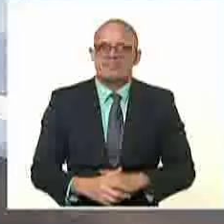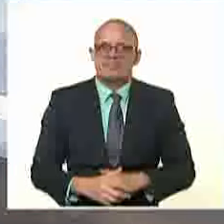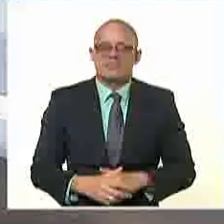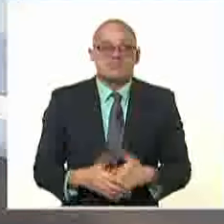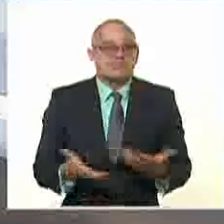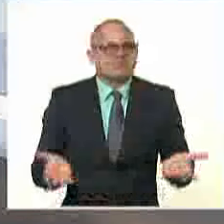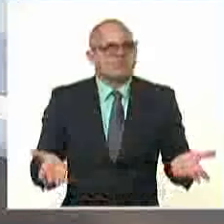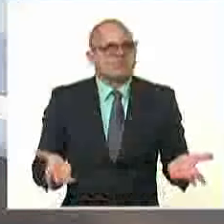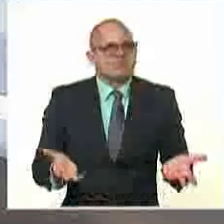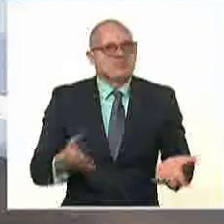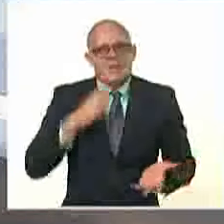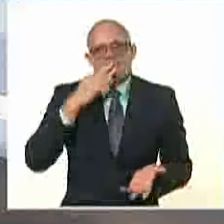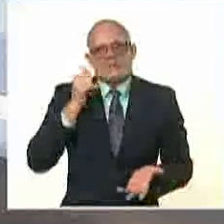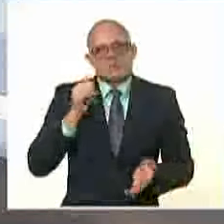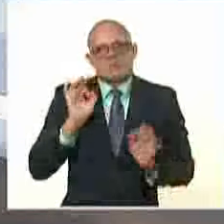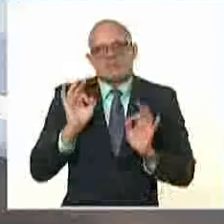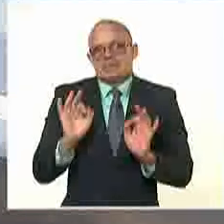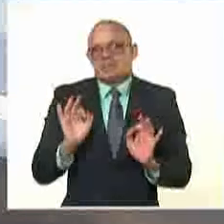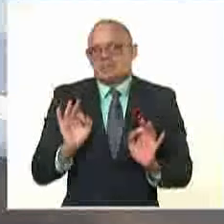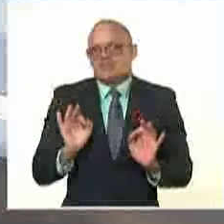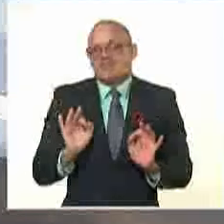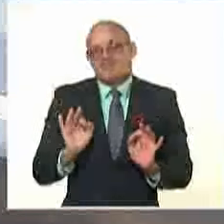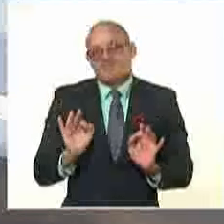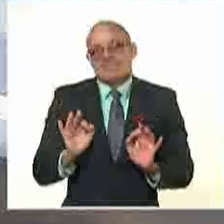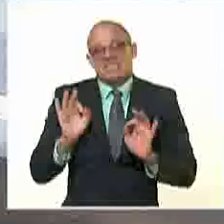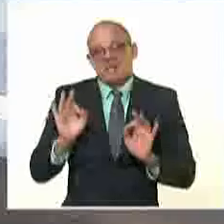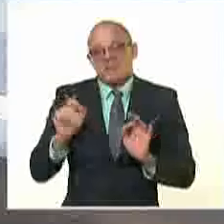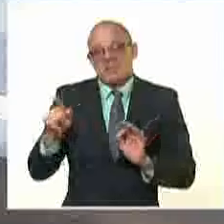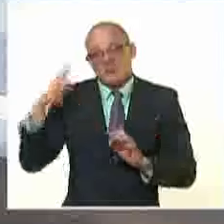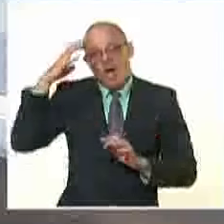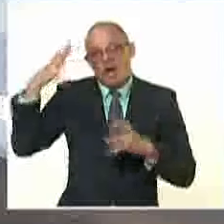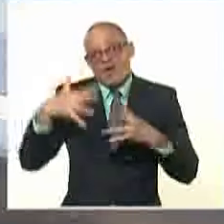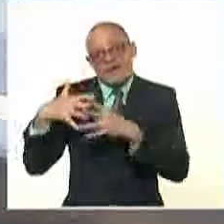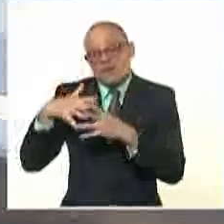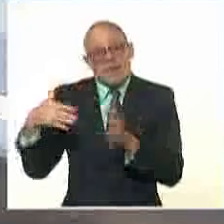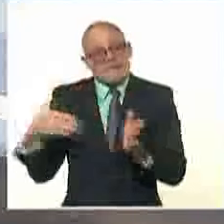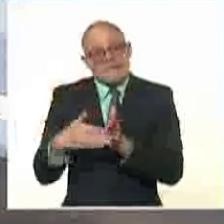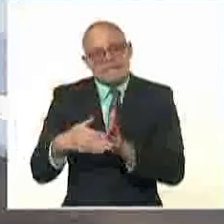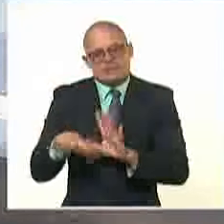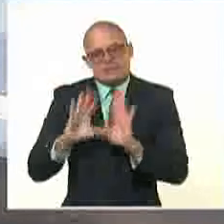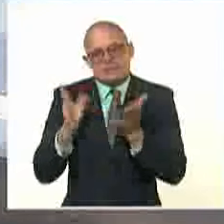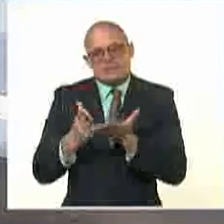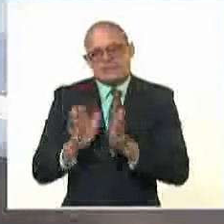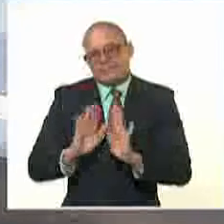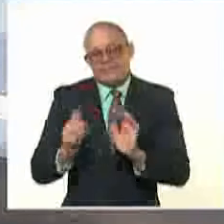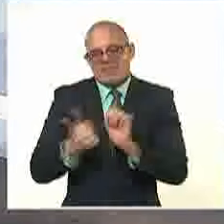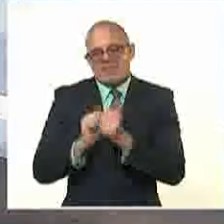Lamentablemente la sede siendo protagonista por cosas que no tienen que ver con el deporte. Finalizan así los deportes, precisamente. Tenga usted muy buenas tardes.